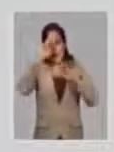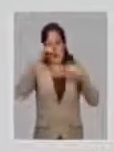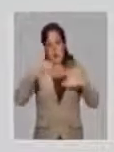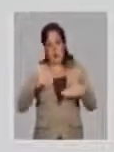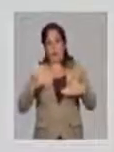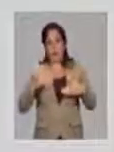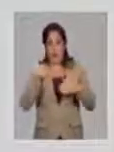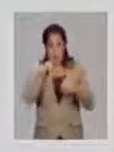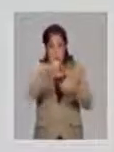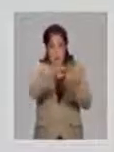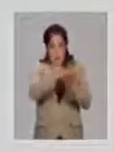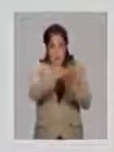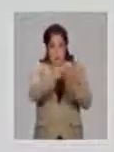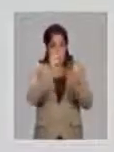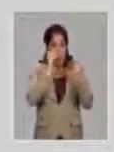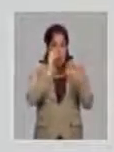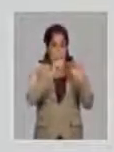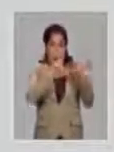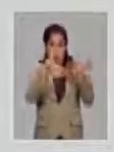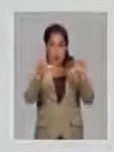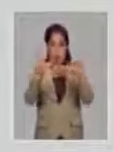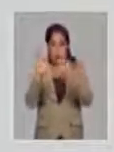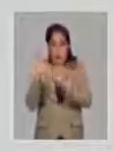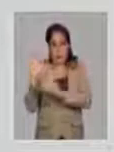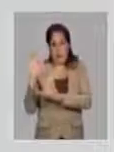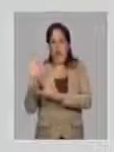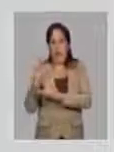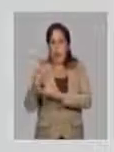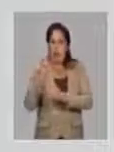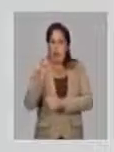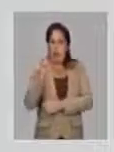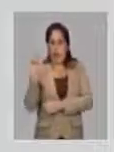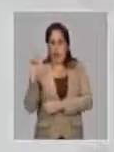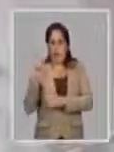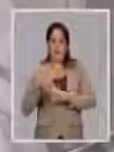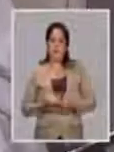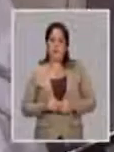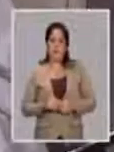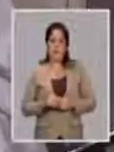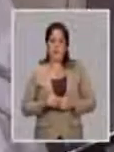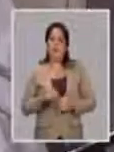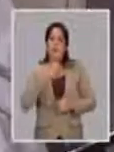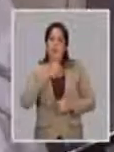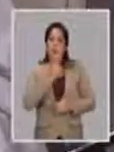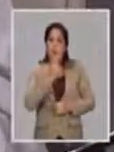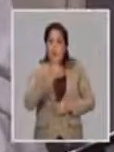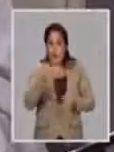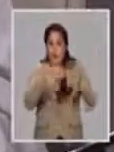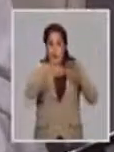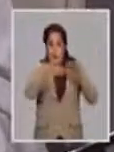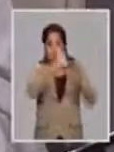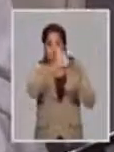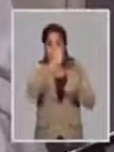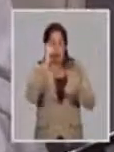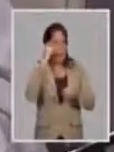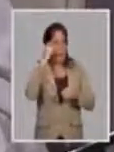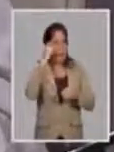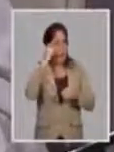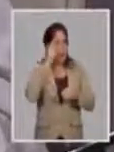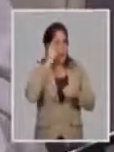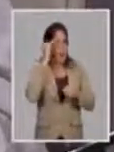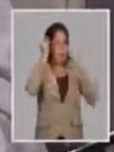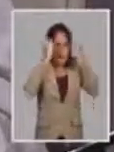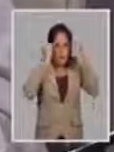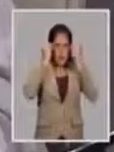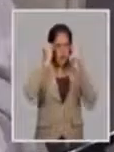Ministerio de Salud Pública, que están recogidas en esa lámina que compartimos ahí con nuestro pueblo. Si no hubiera sido porque cada institución puso su